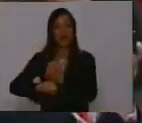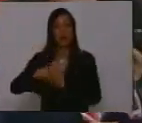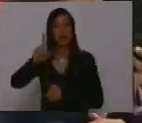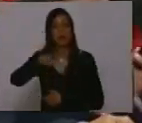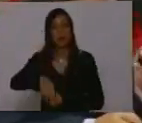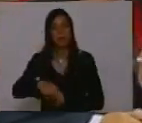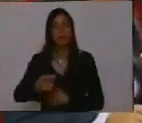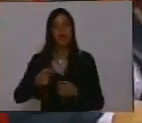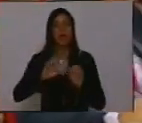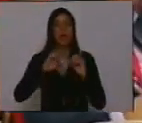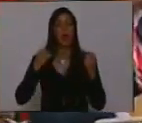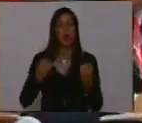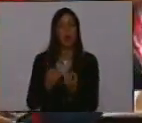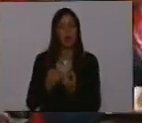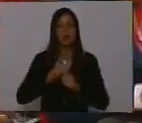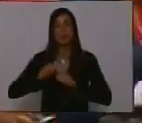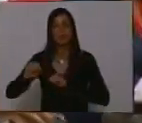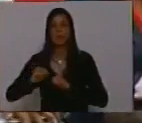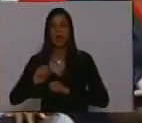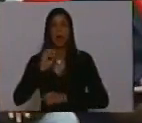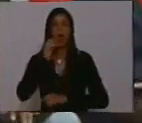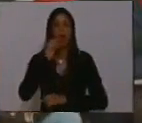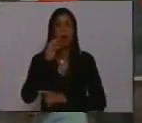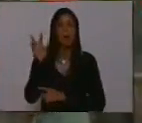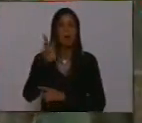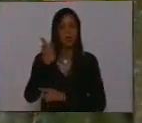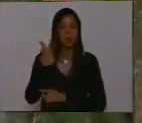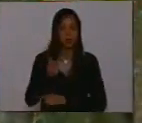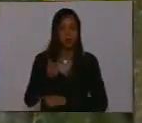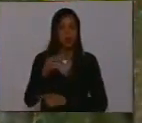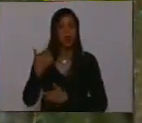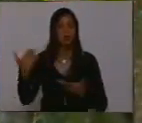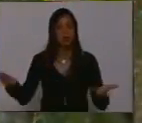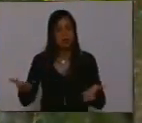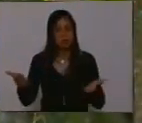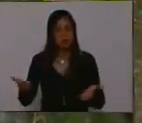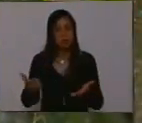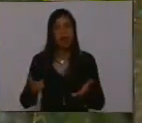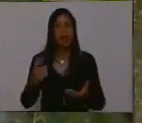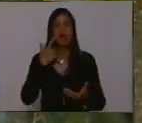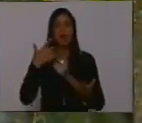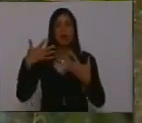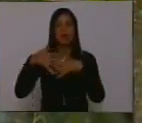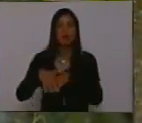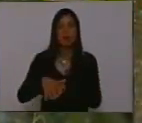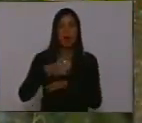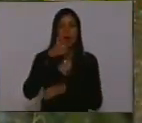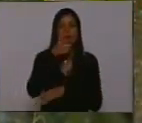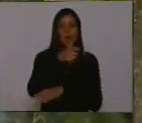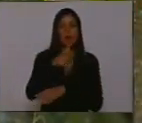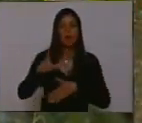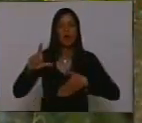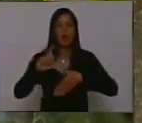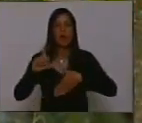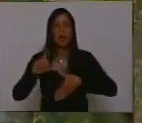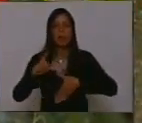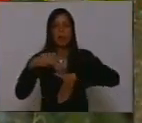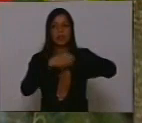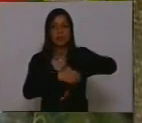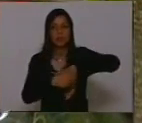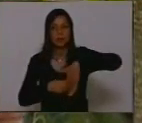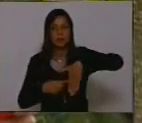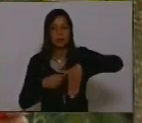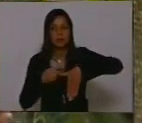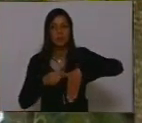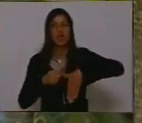de las organizaciones y movimientos juveniles venezolanos en los procesos de integración con los pueblos de Latinoamérica, el Caribe y